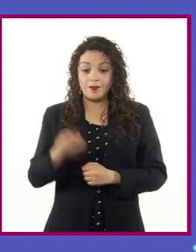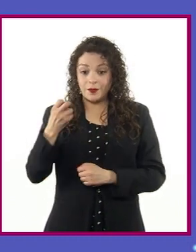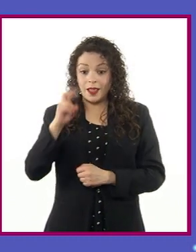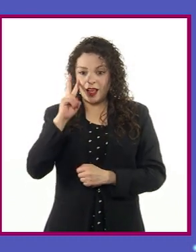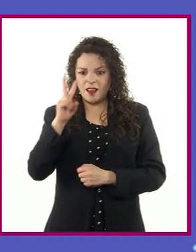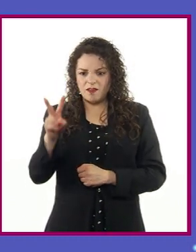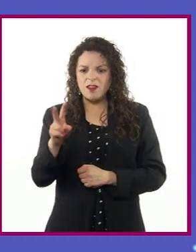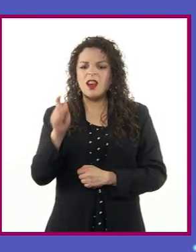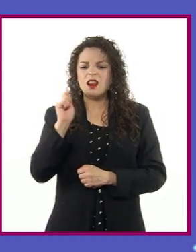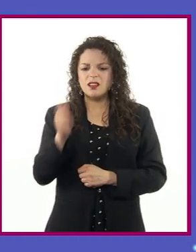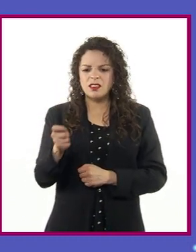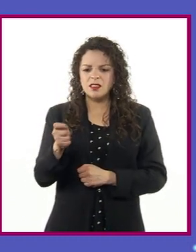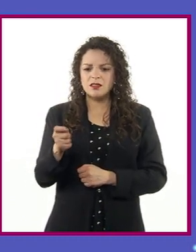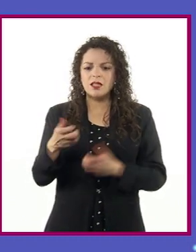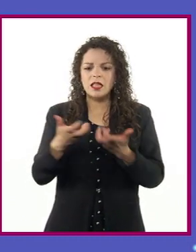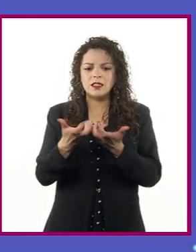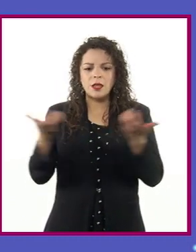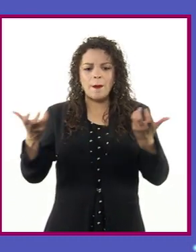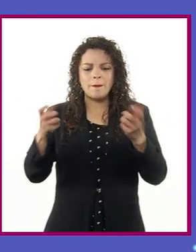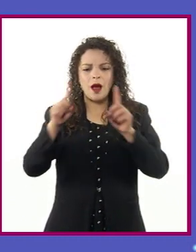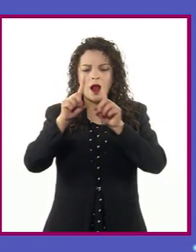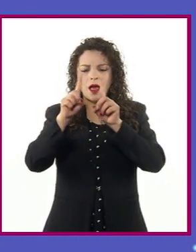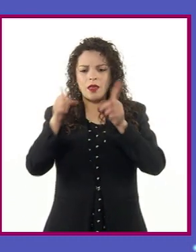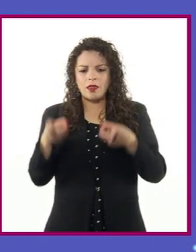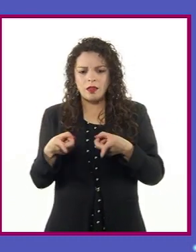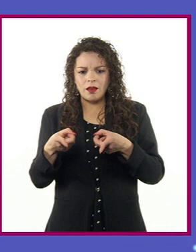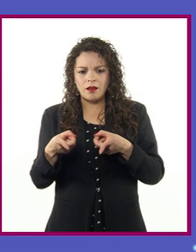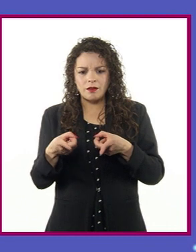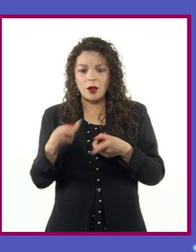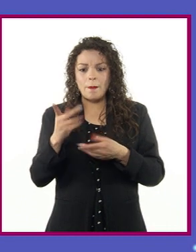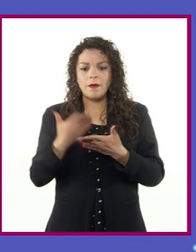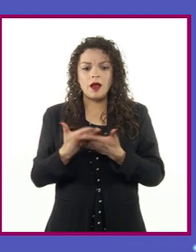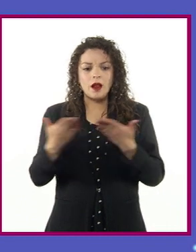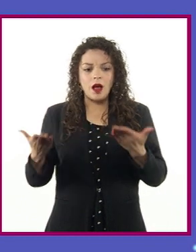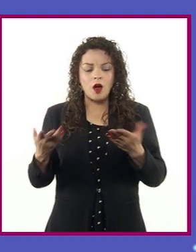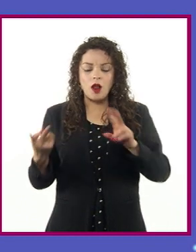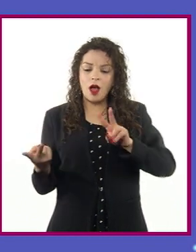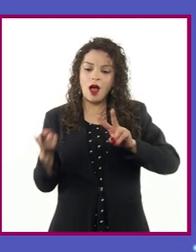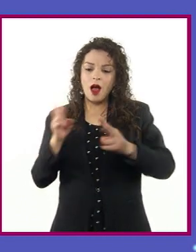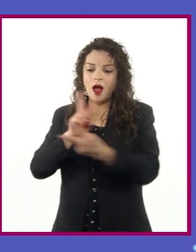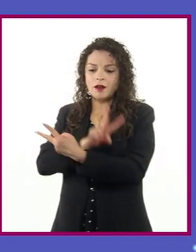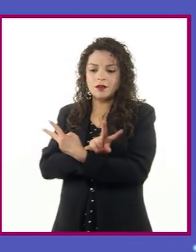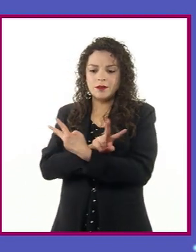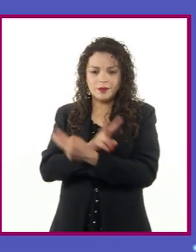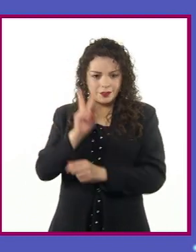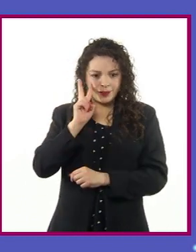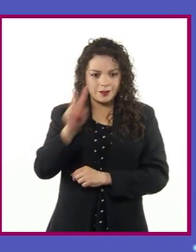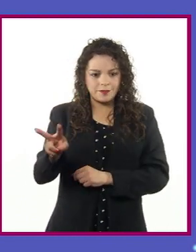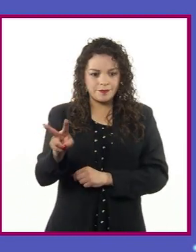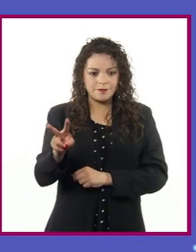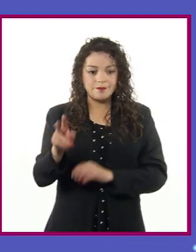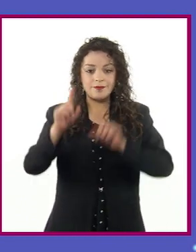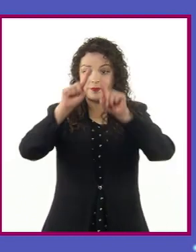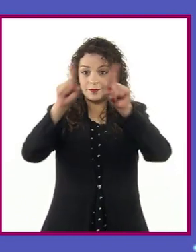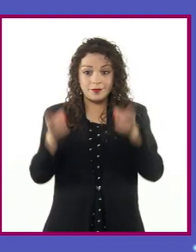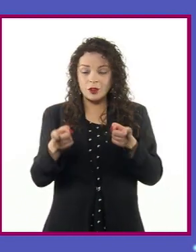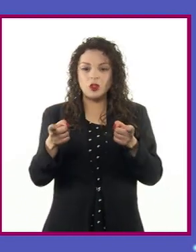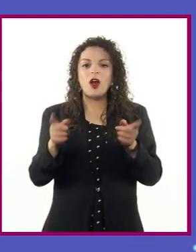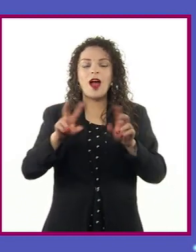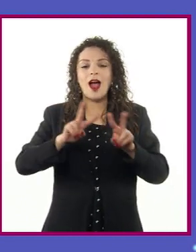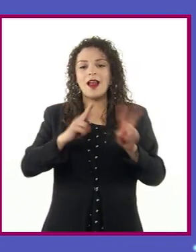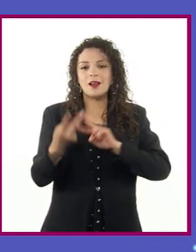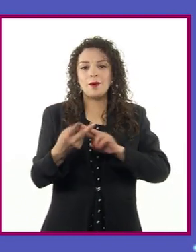estos paréntesis separados por una diagonal, pero ahora de manera inversa a la anterior, que indica separar